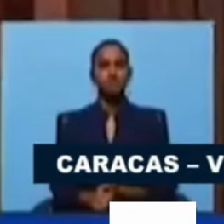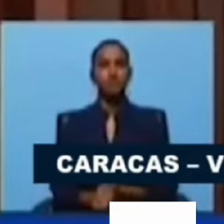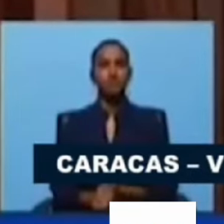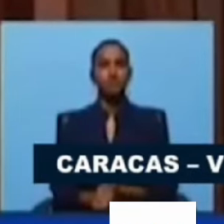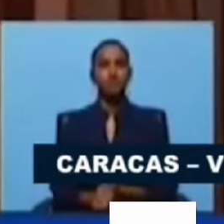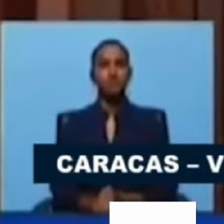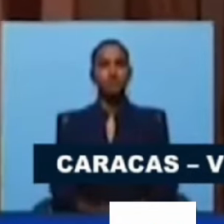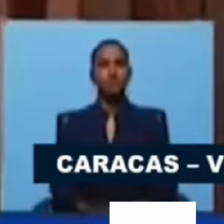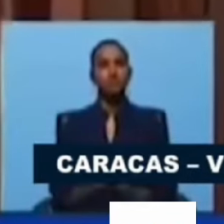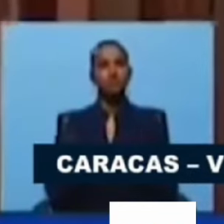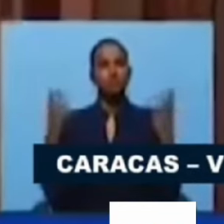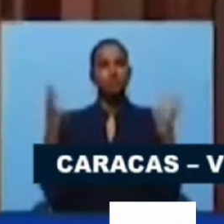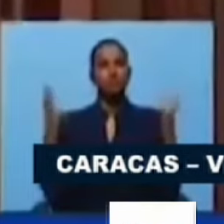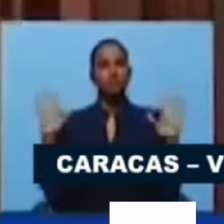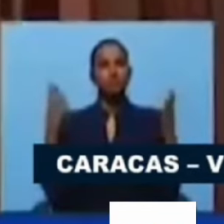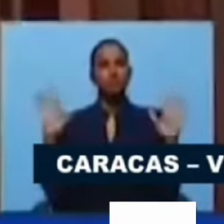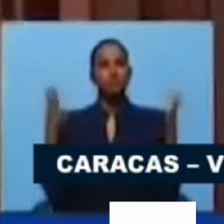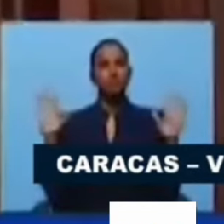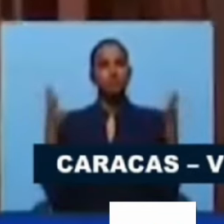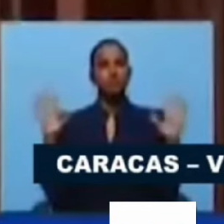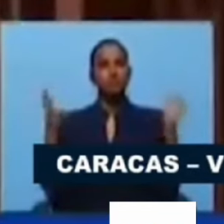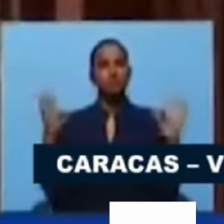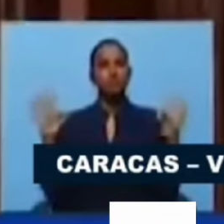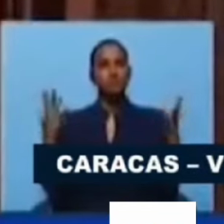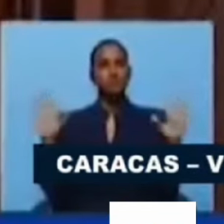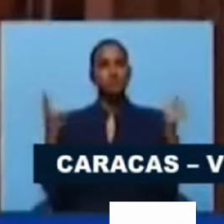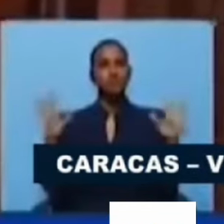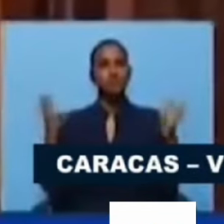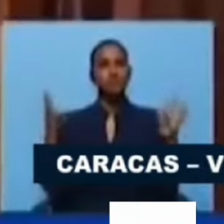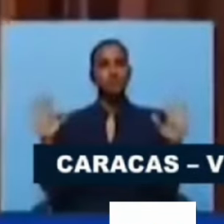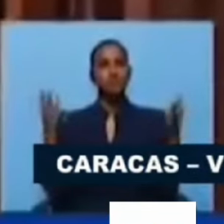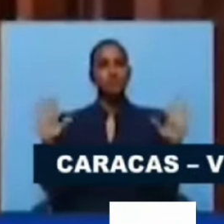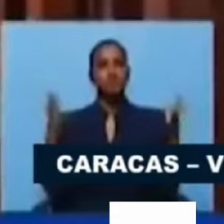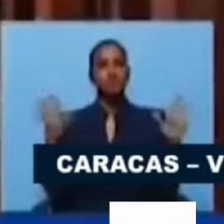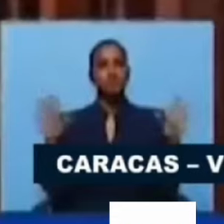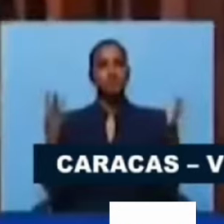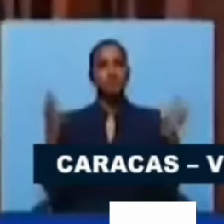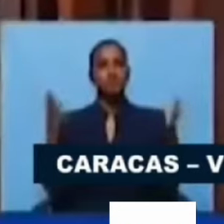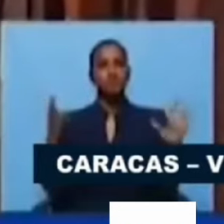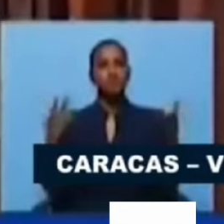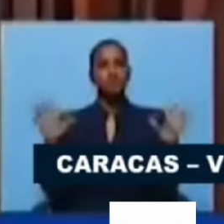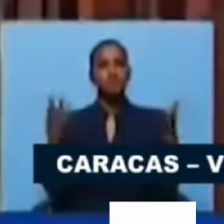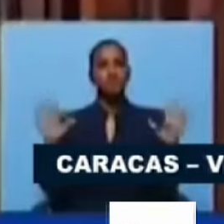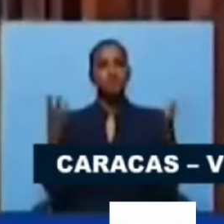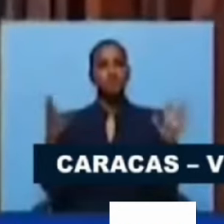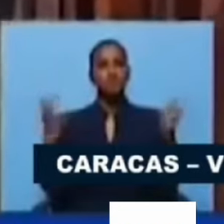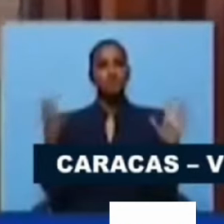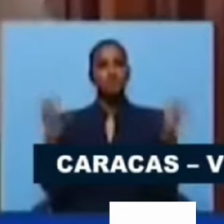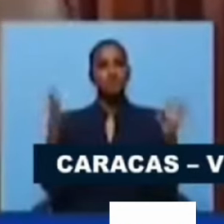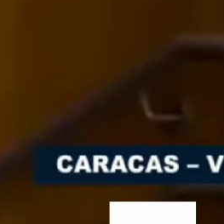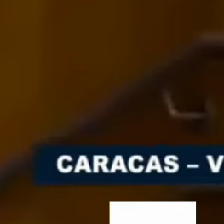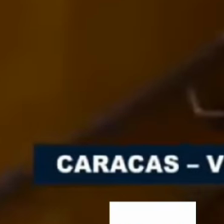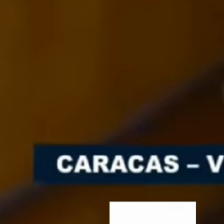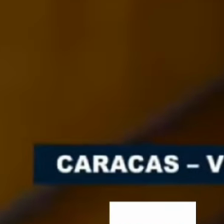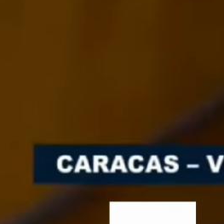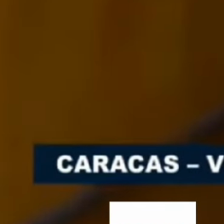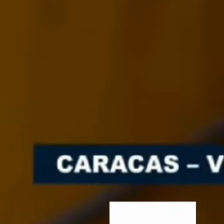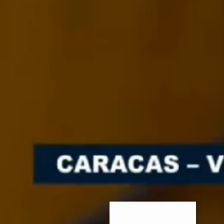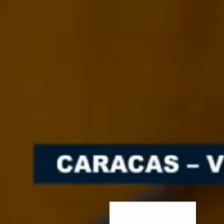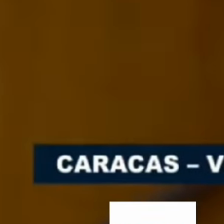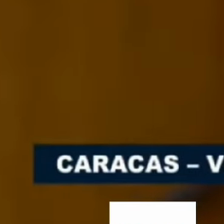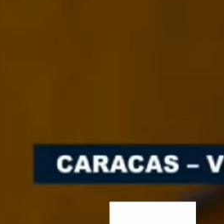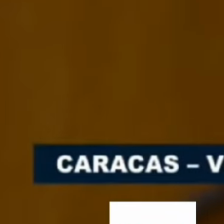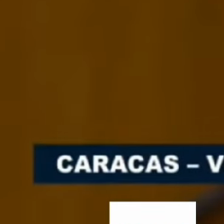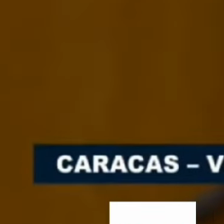cargo como ministro de Defensa, luego de más de una década al frente de esta cartera, mientras que Adelcy Rodríguez la ratificó